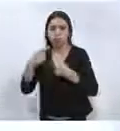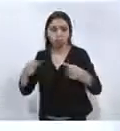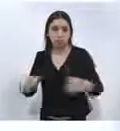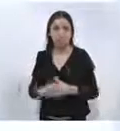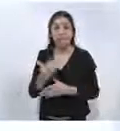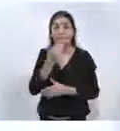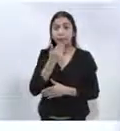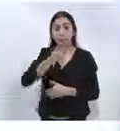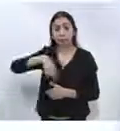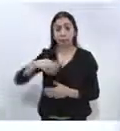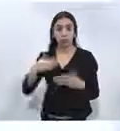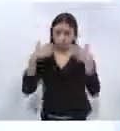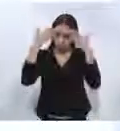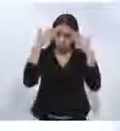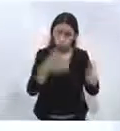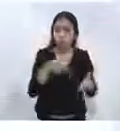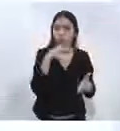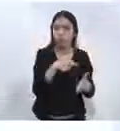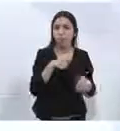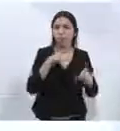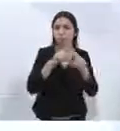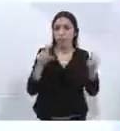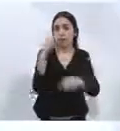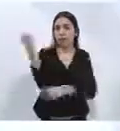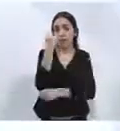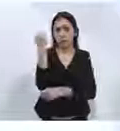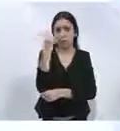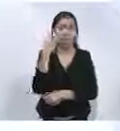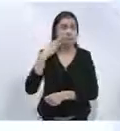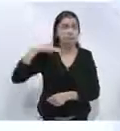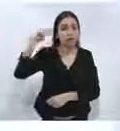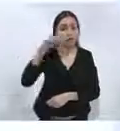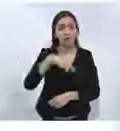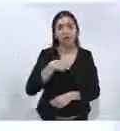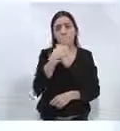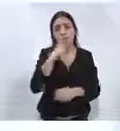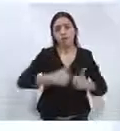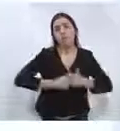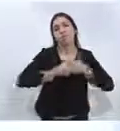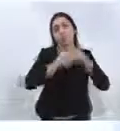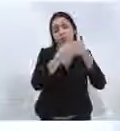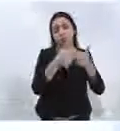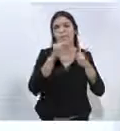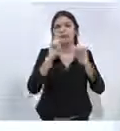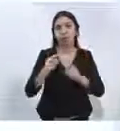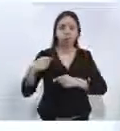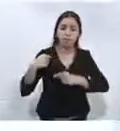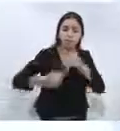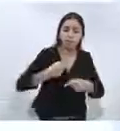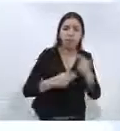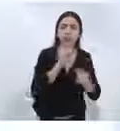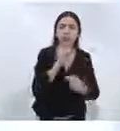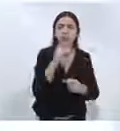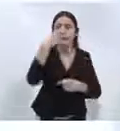sector muy importante y un sector mayoritario y queremos que mejore eso, ¿verdad? Tanto en la genética, uh-huh, con los créditos